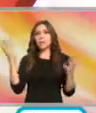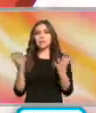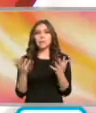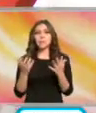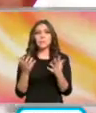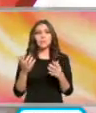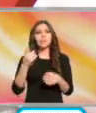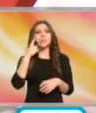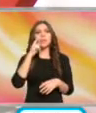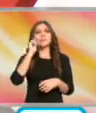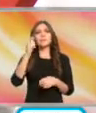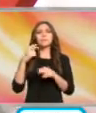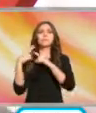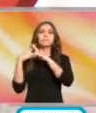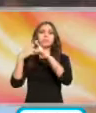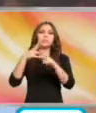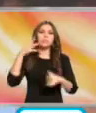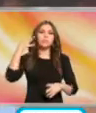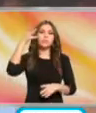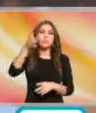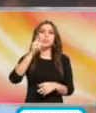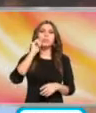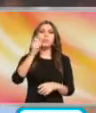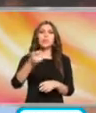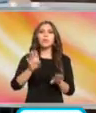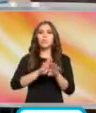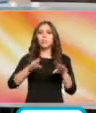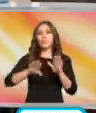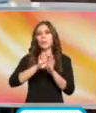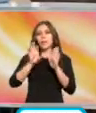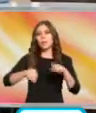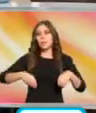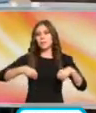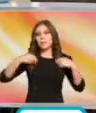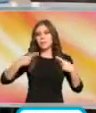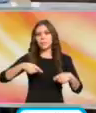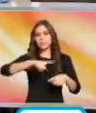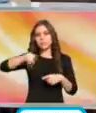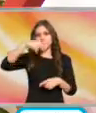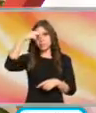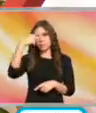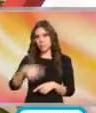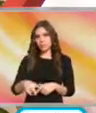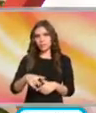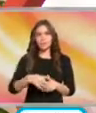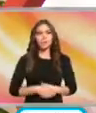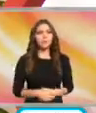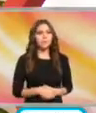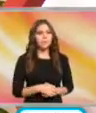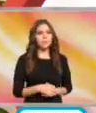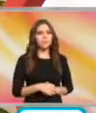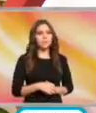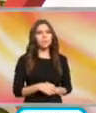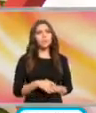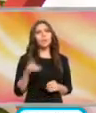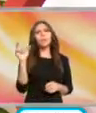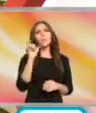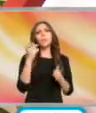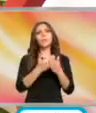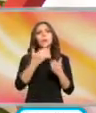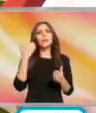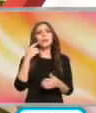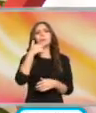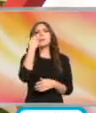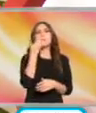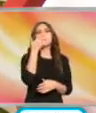para algo trascendental, como es la vida de los mexicanos. De acuerdo. Y bueno, fíjate que esto, para mí, cuando me pidieron que